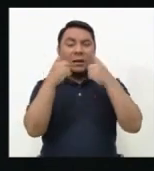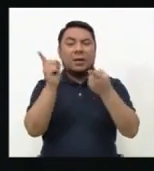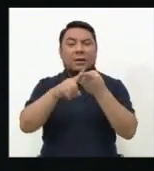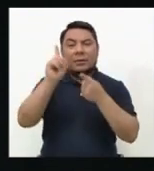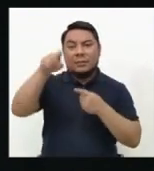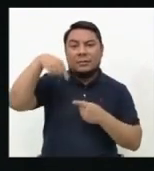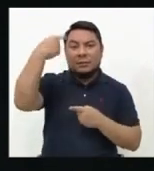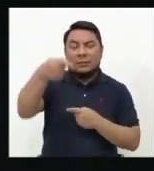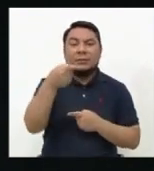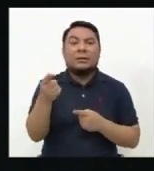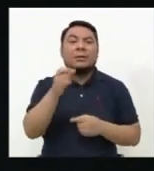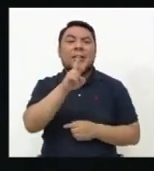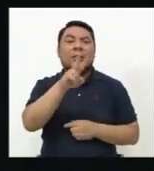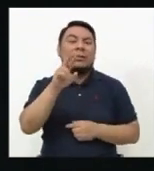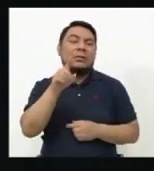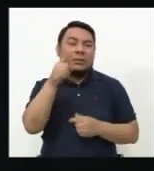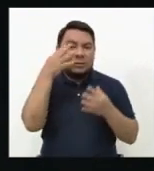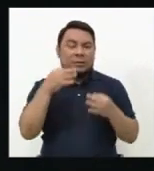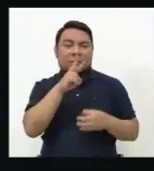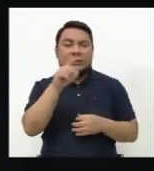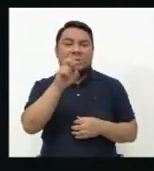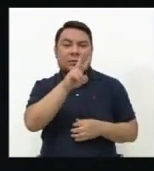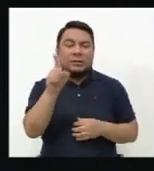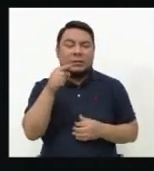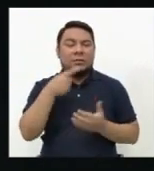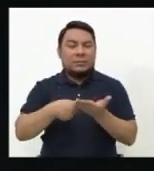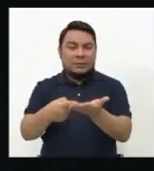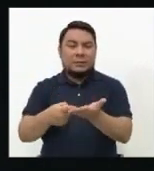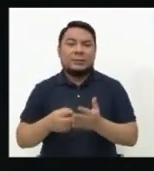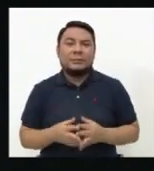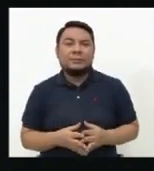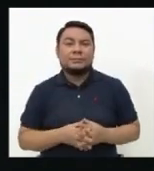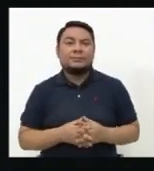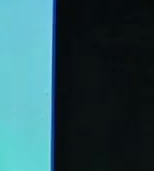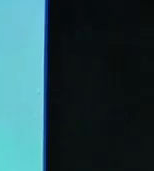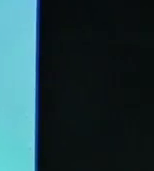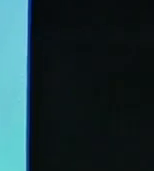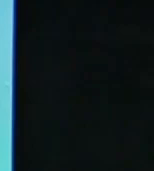hasta la siguiente edición de Tu Decisión 2021, El Debate.